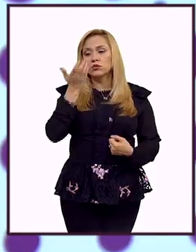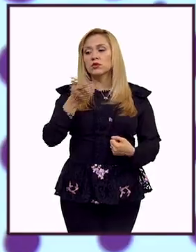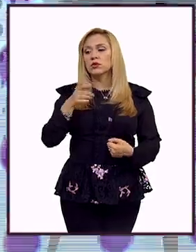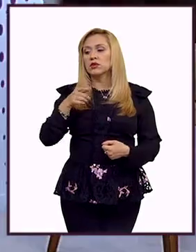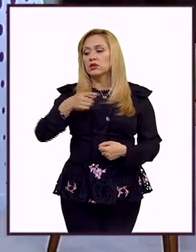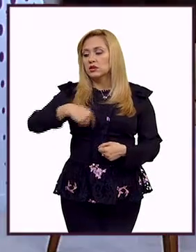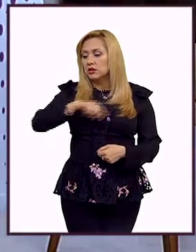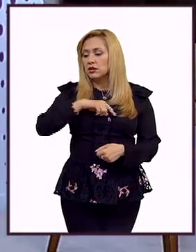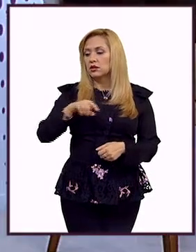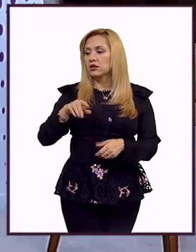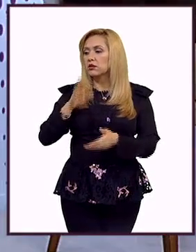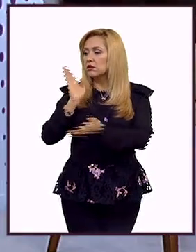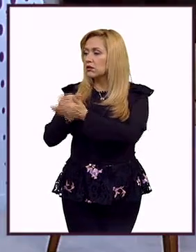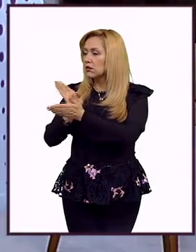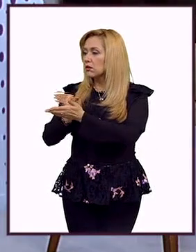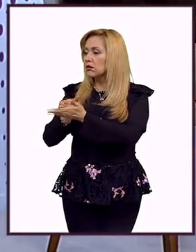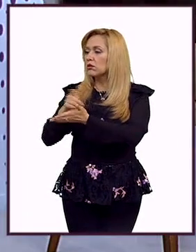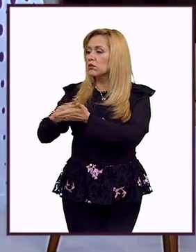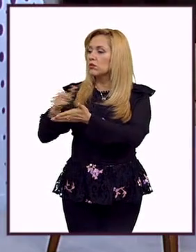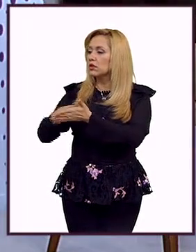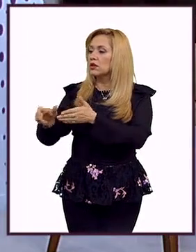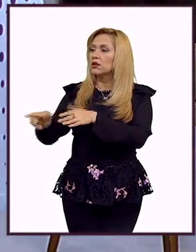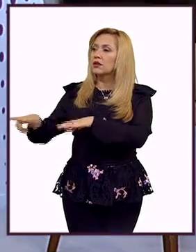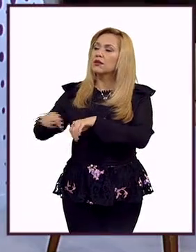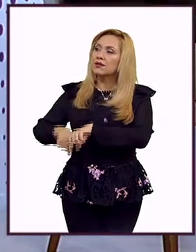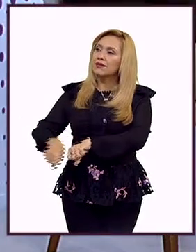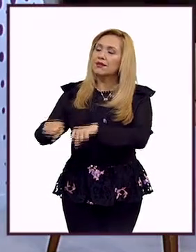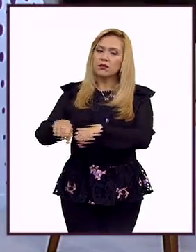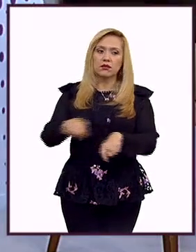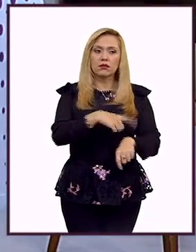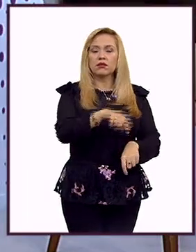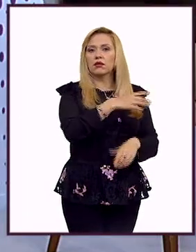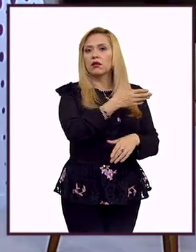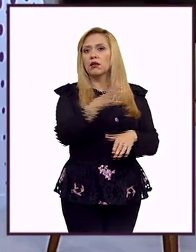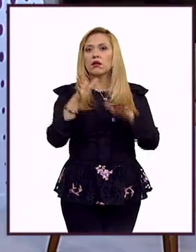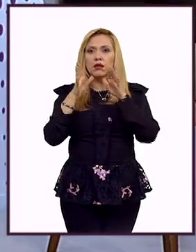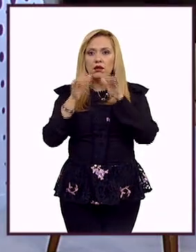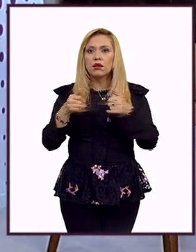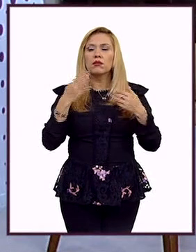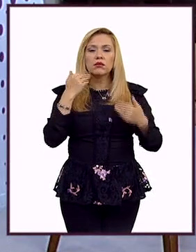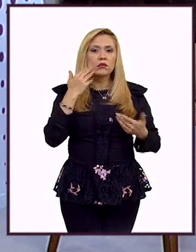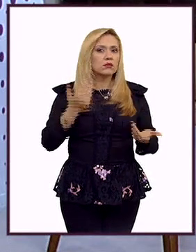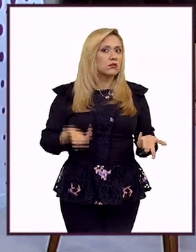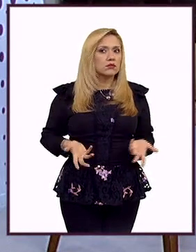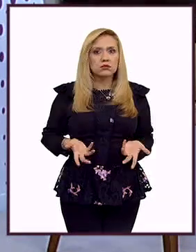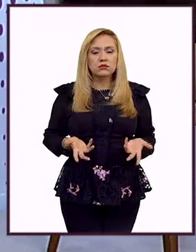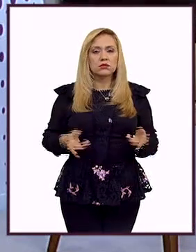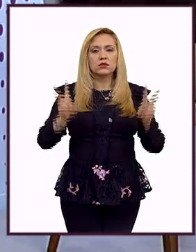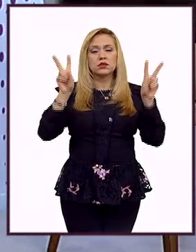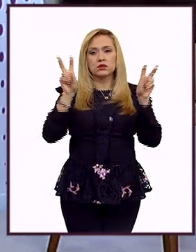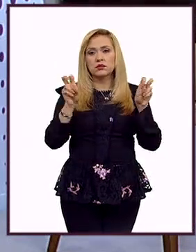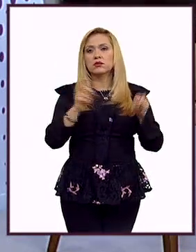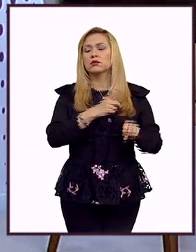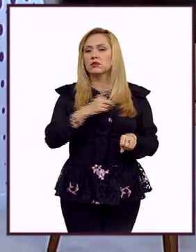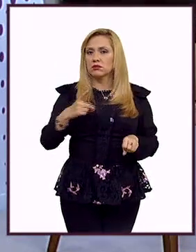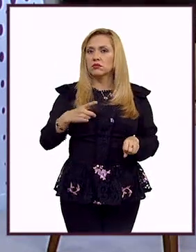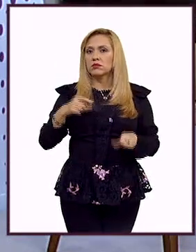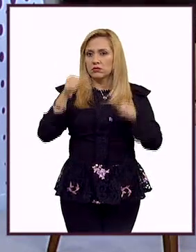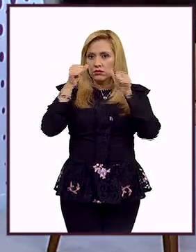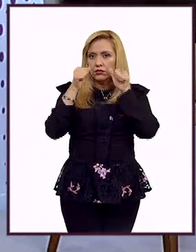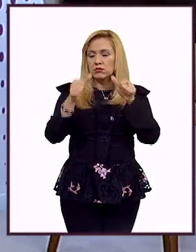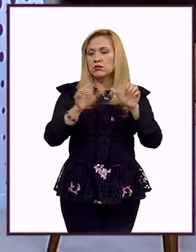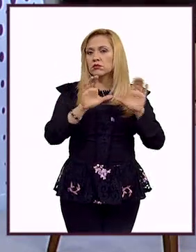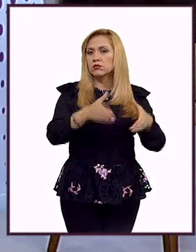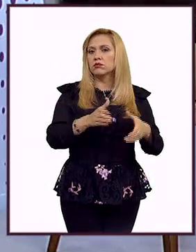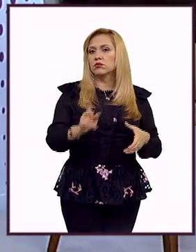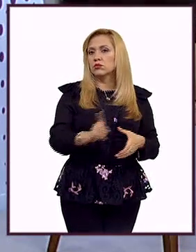de la producción alimentaria, no es un problema del campesinado solamente, no es un tema que solo se pueda adjudicar a las comunidades rurales,